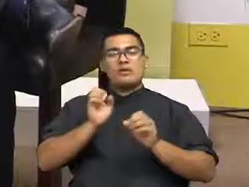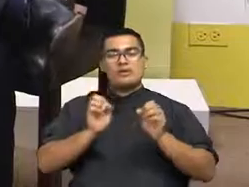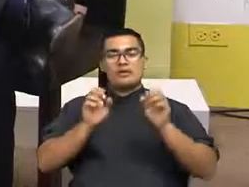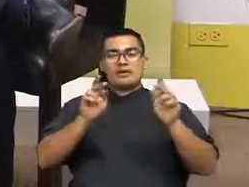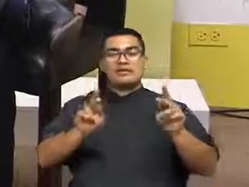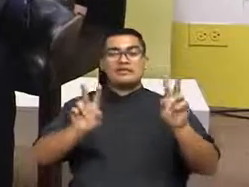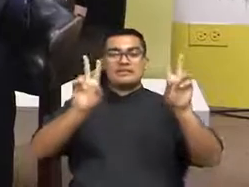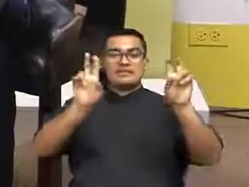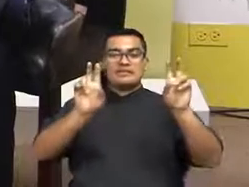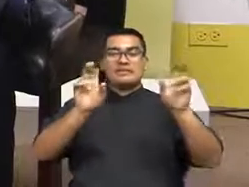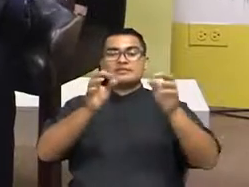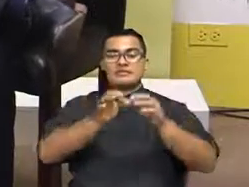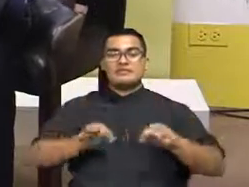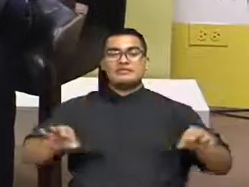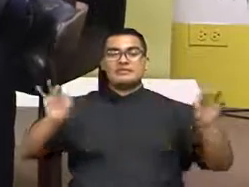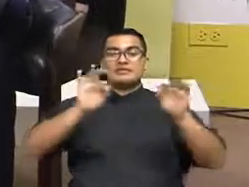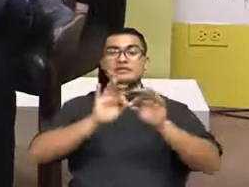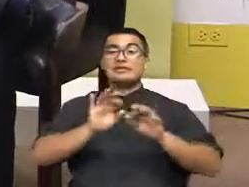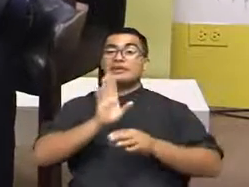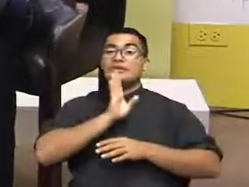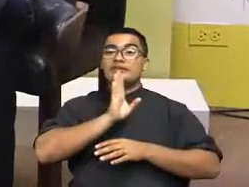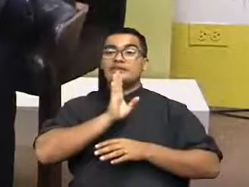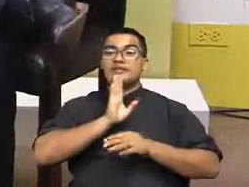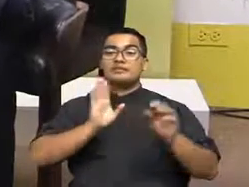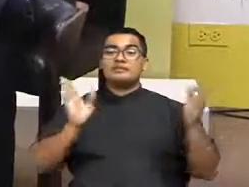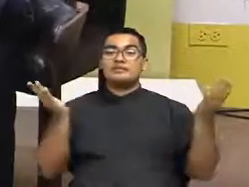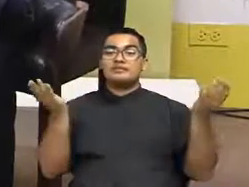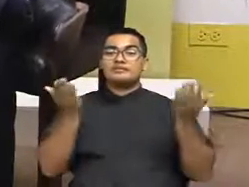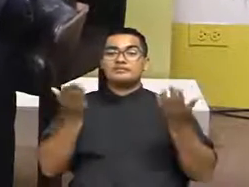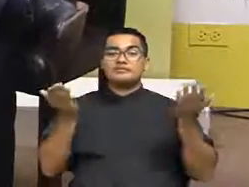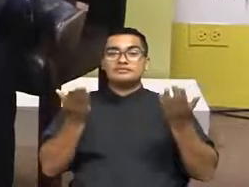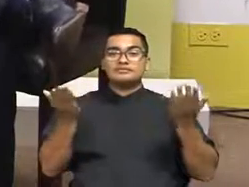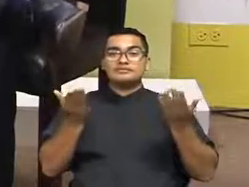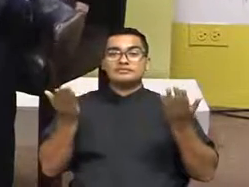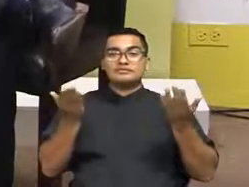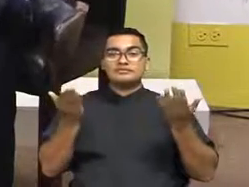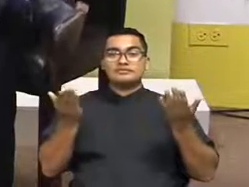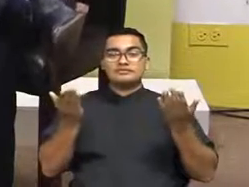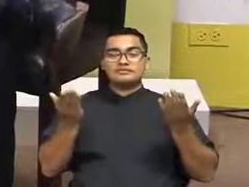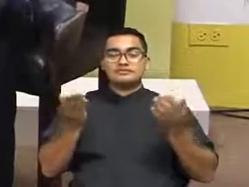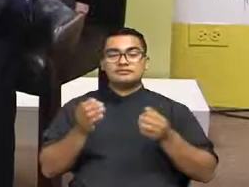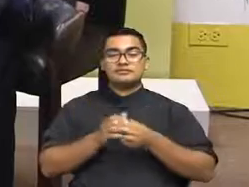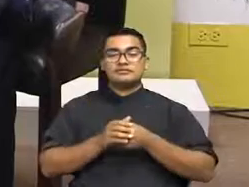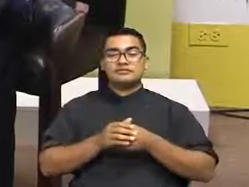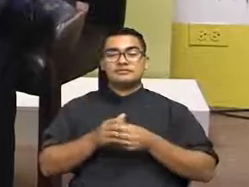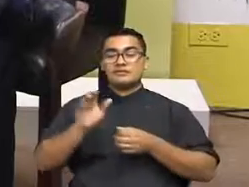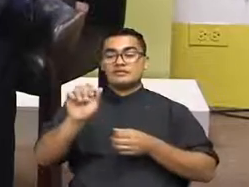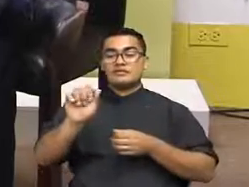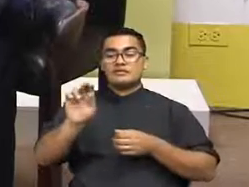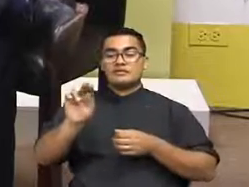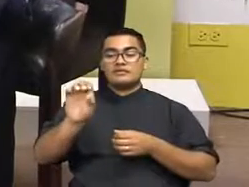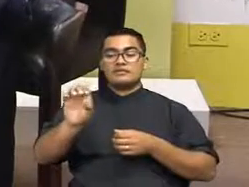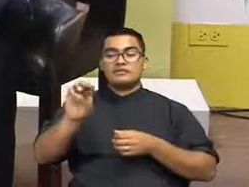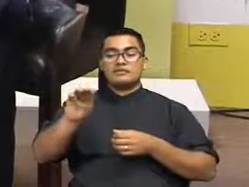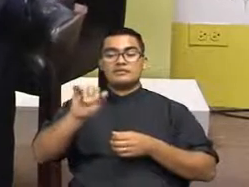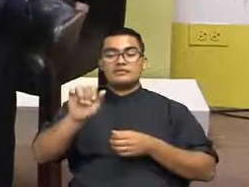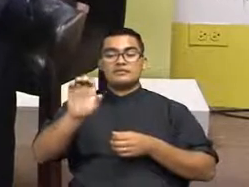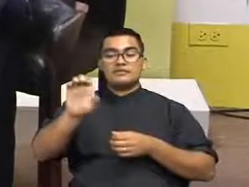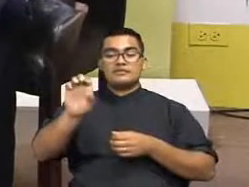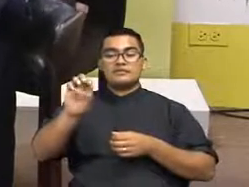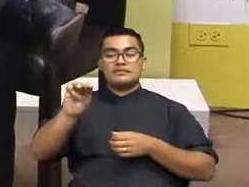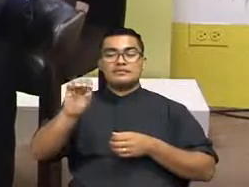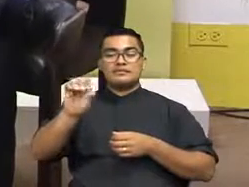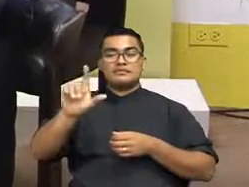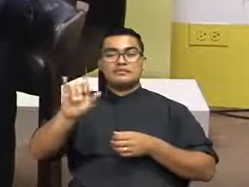interesante, doctor, este aspecto que estamos abordando ahorita sobre el tipo de, de, de anemia hemolítica que se presenta muy frecuente, dice